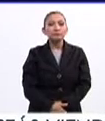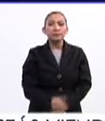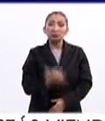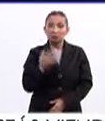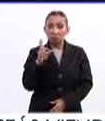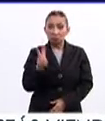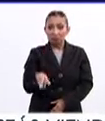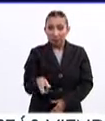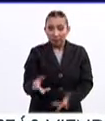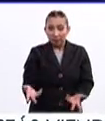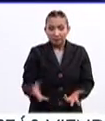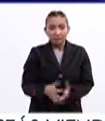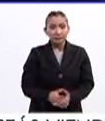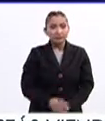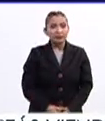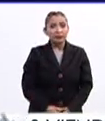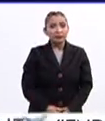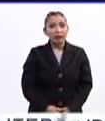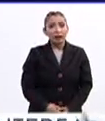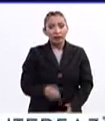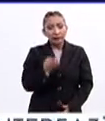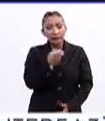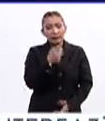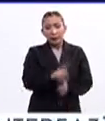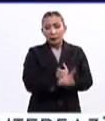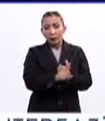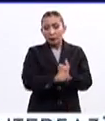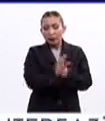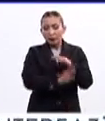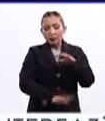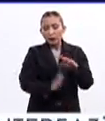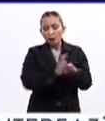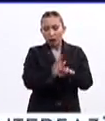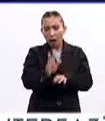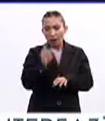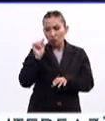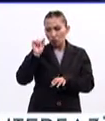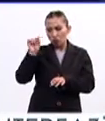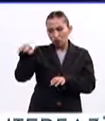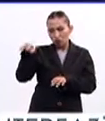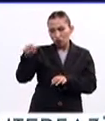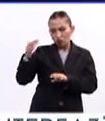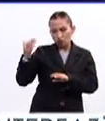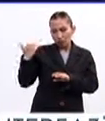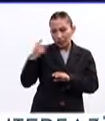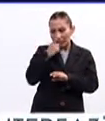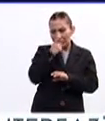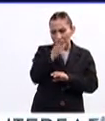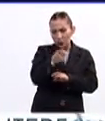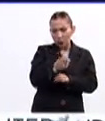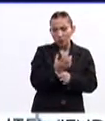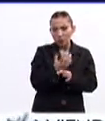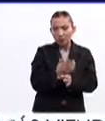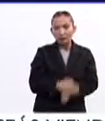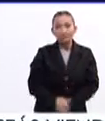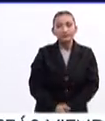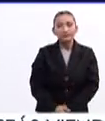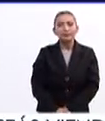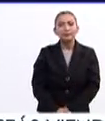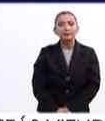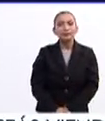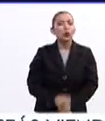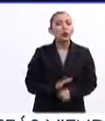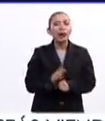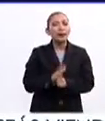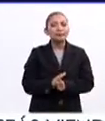a dudas, un problema fundamental fue lo que usted acaba de comentar, de